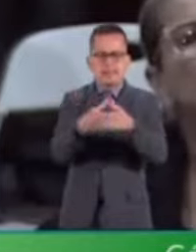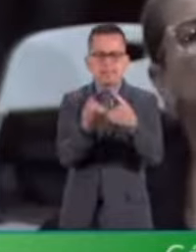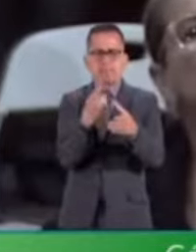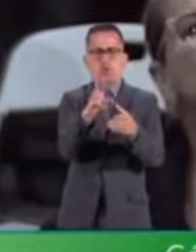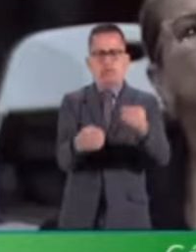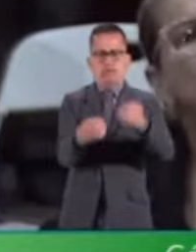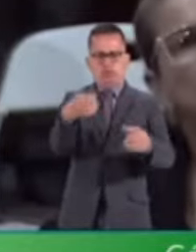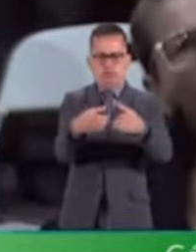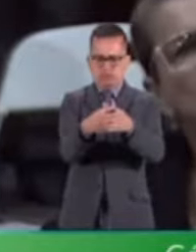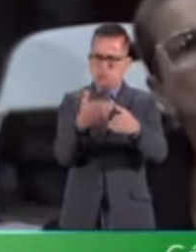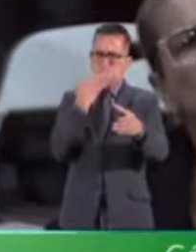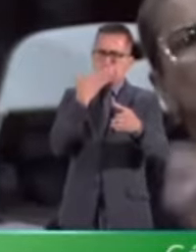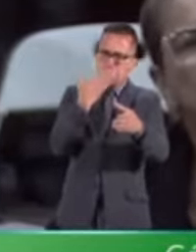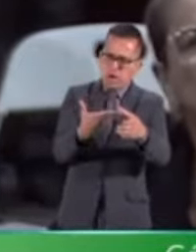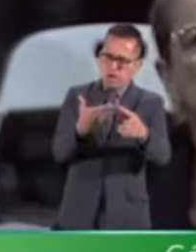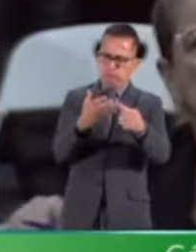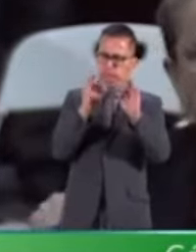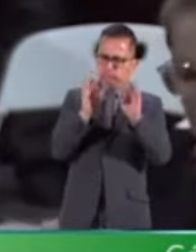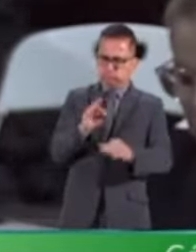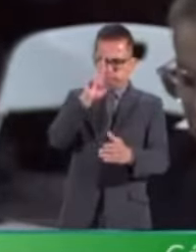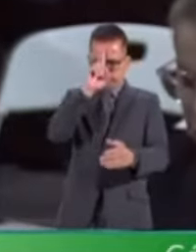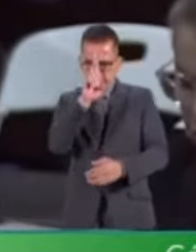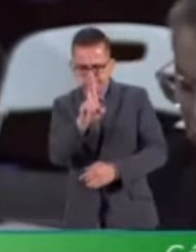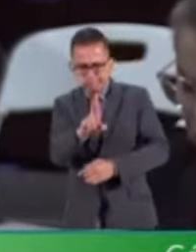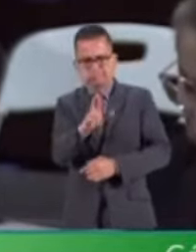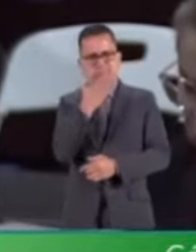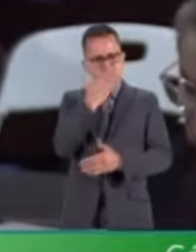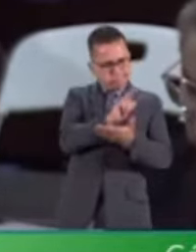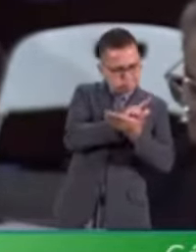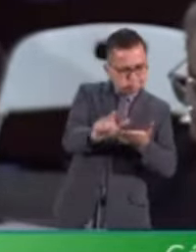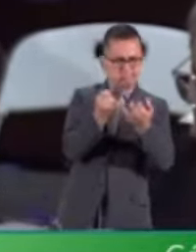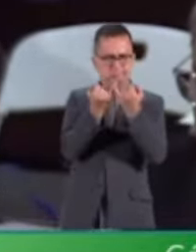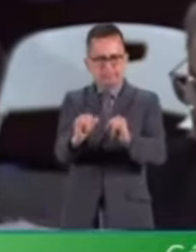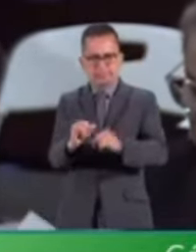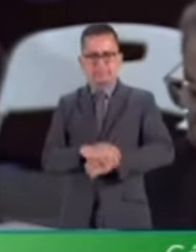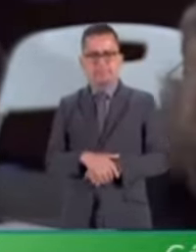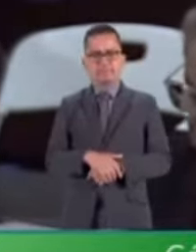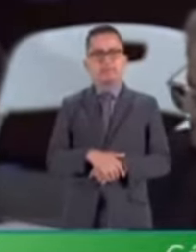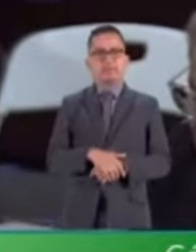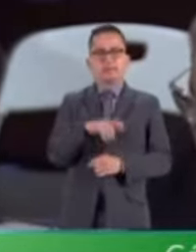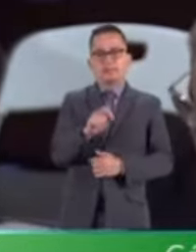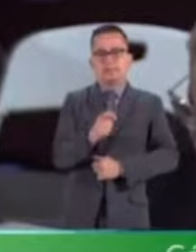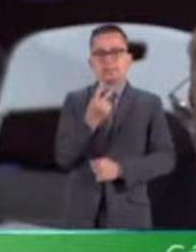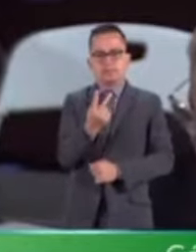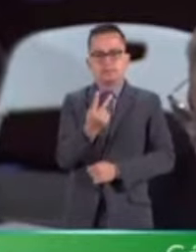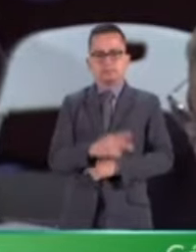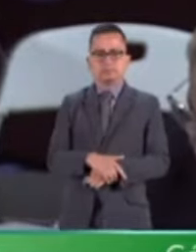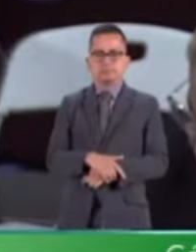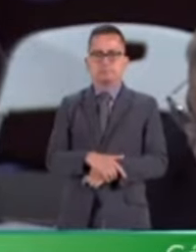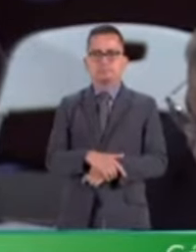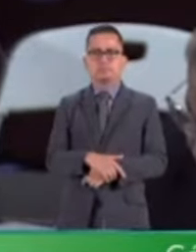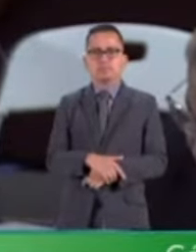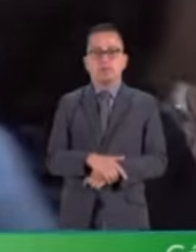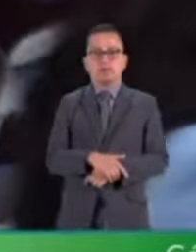digno, decoroso e independiente. Vigésimo segundo,